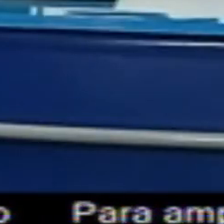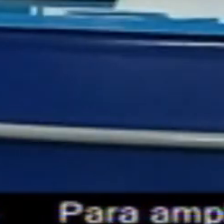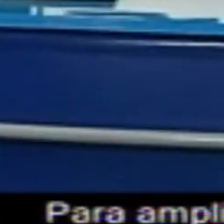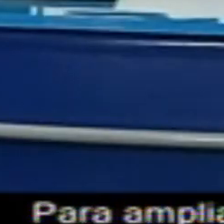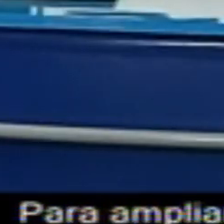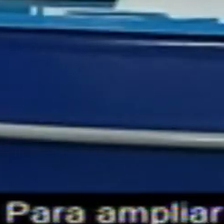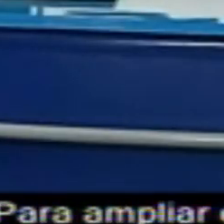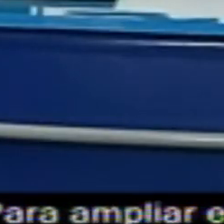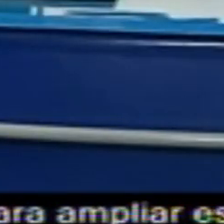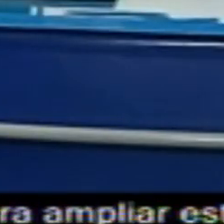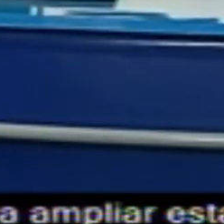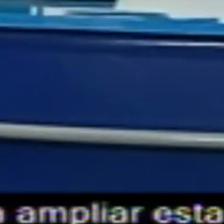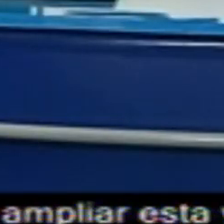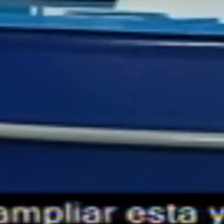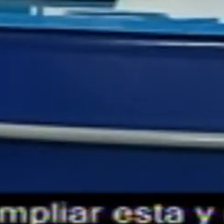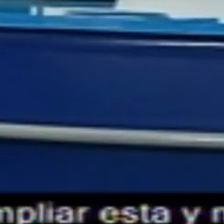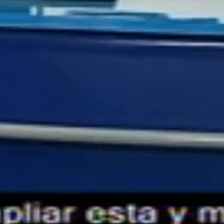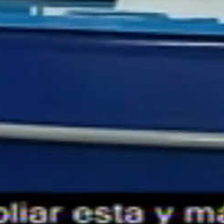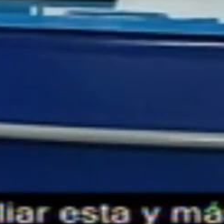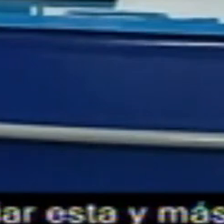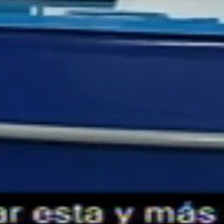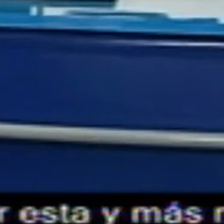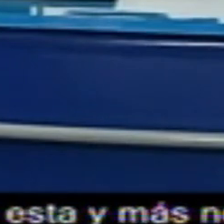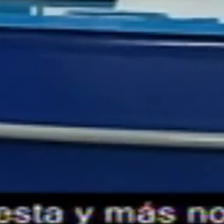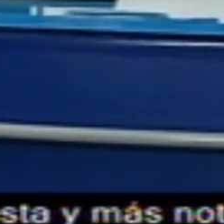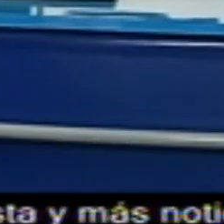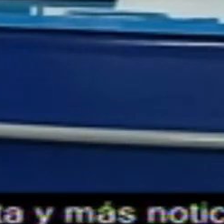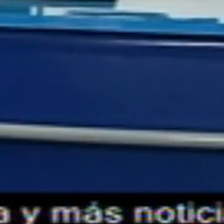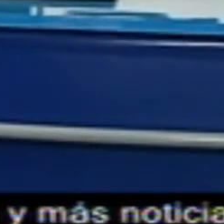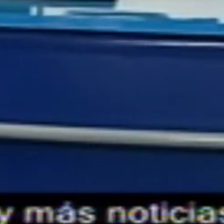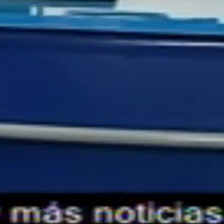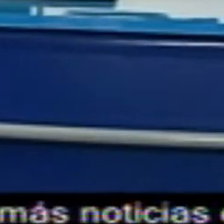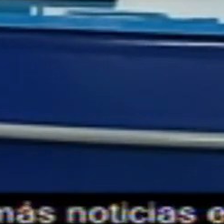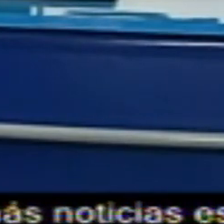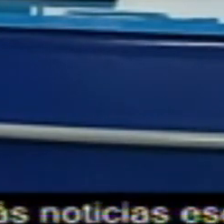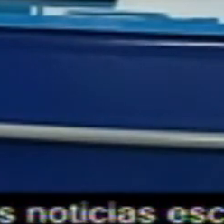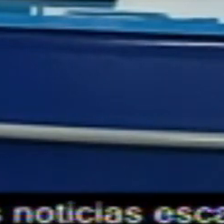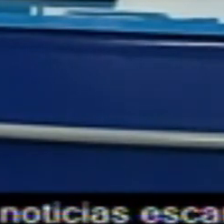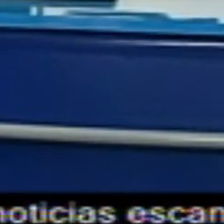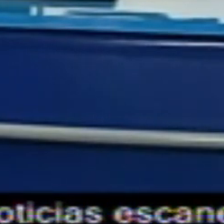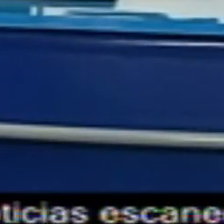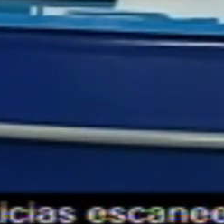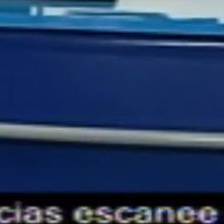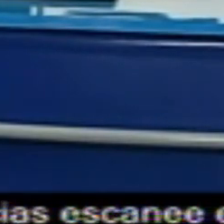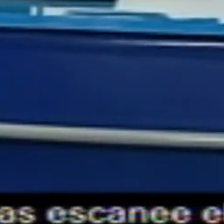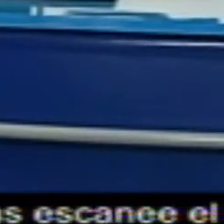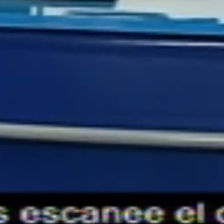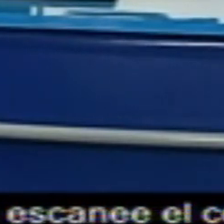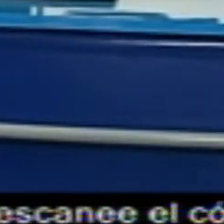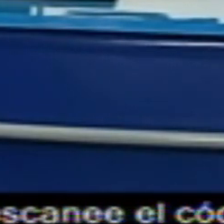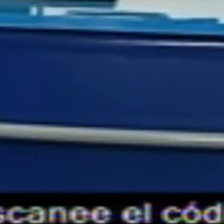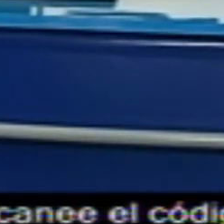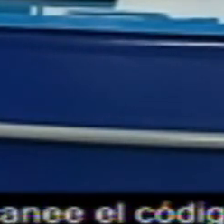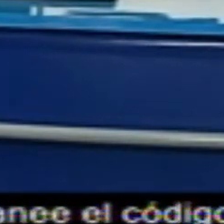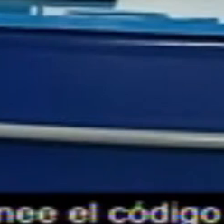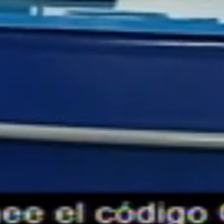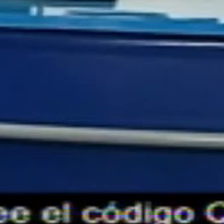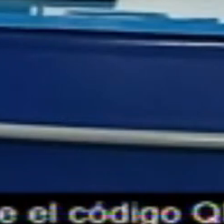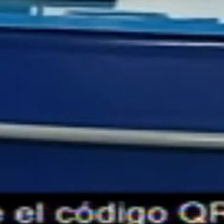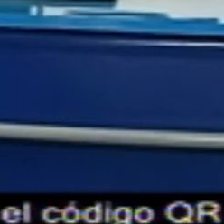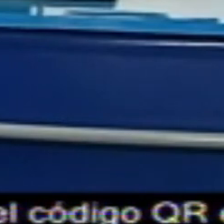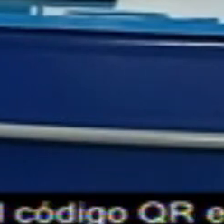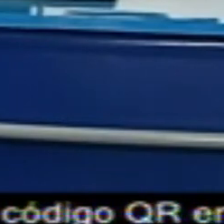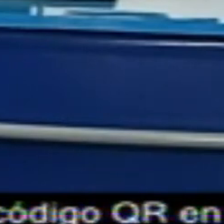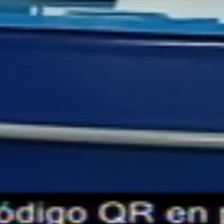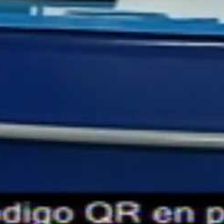el presidente habló de las EDES. Dijo que se reduce la nómina, que posiblemente